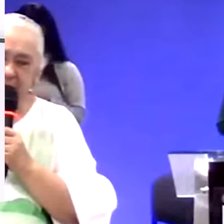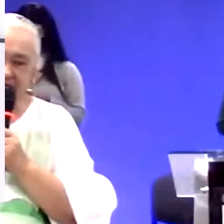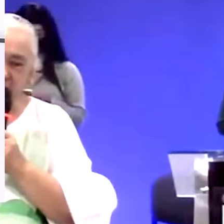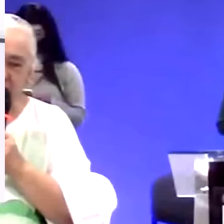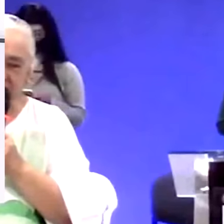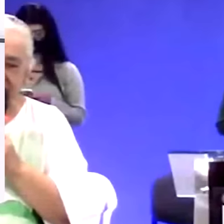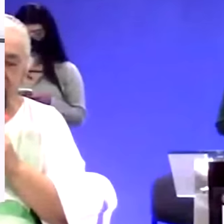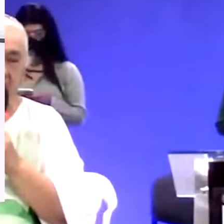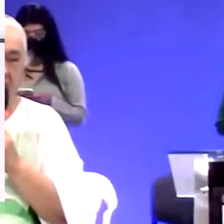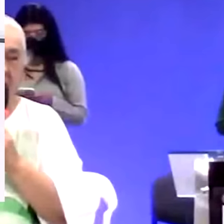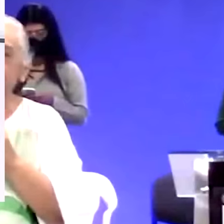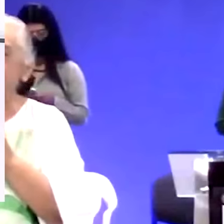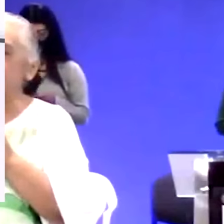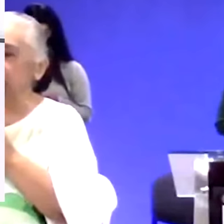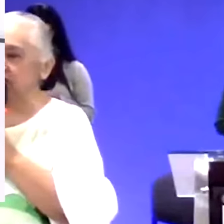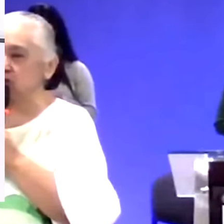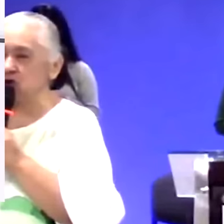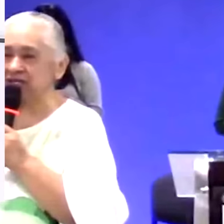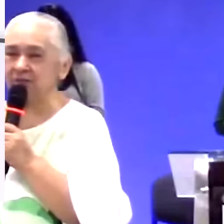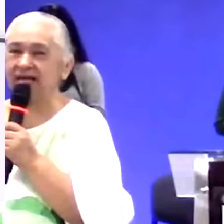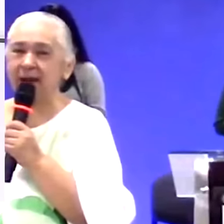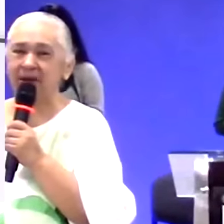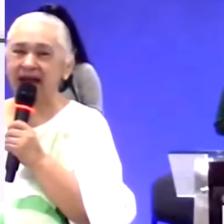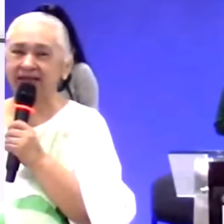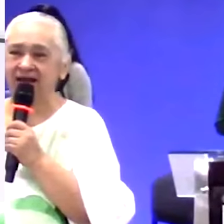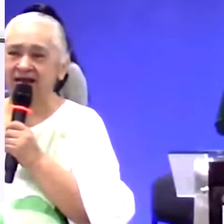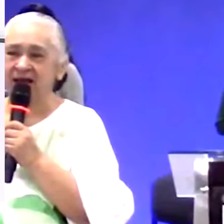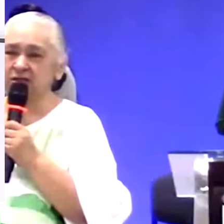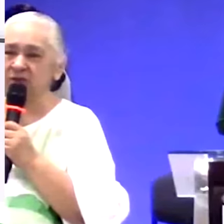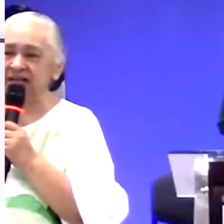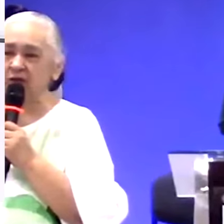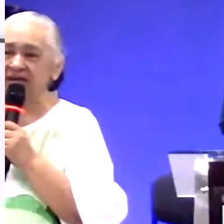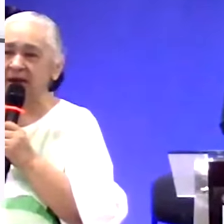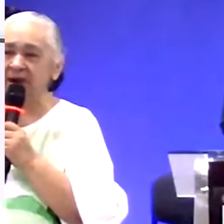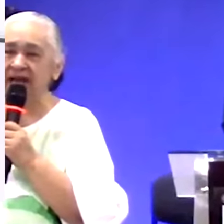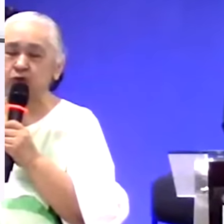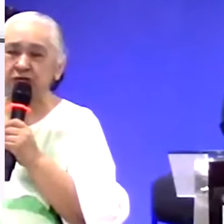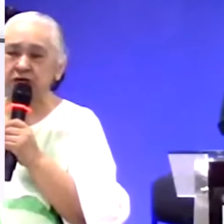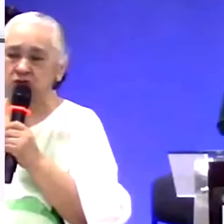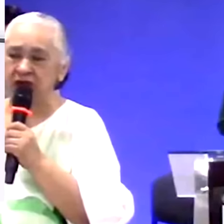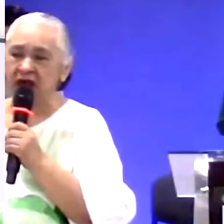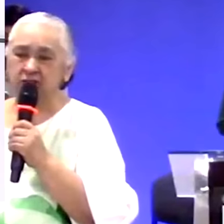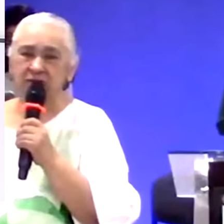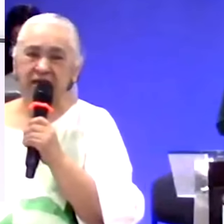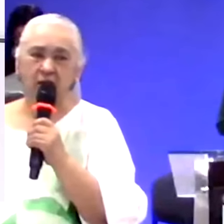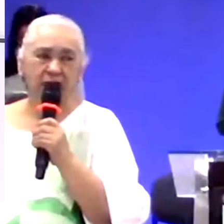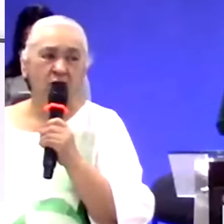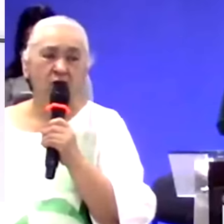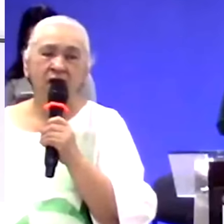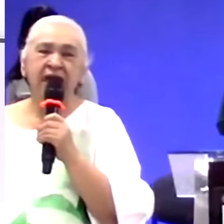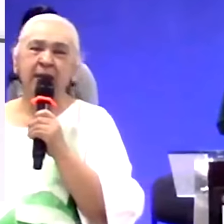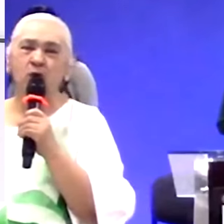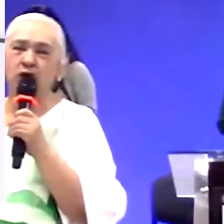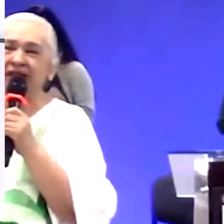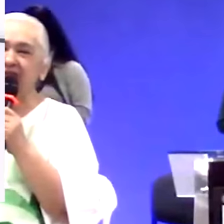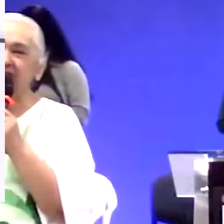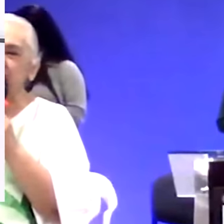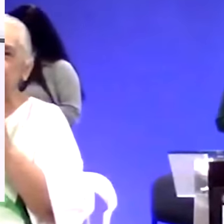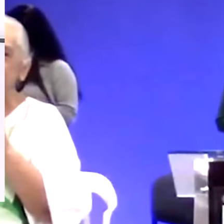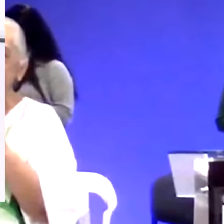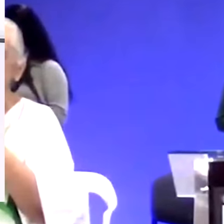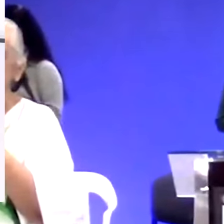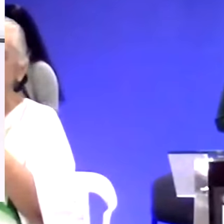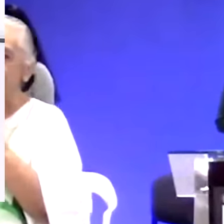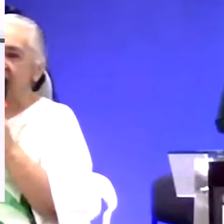te guíe, deja que Dios te use, deja que el Señor, a través de su presencia y con su Santo Espíritu y la oración,